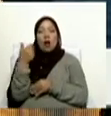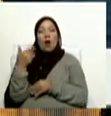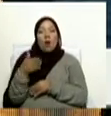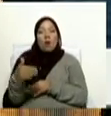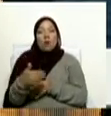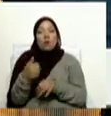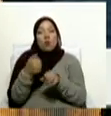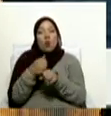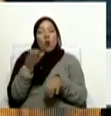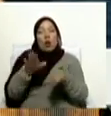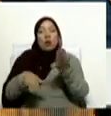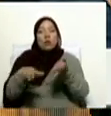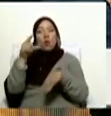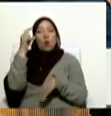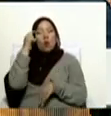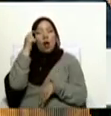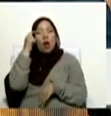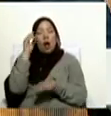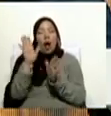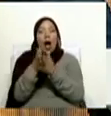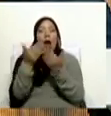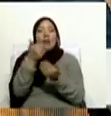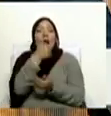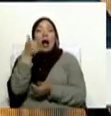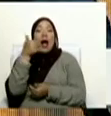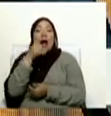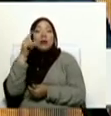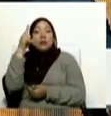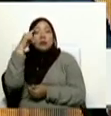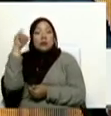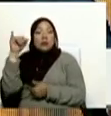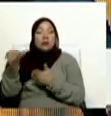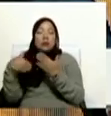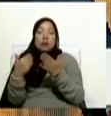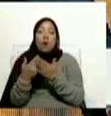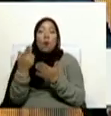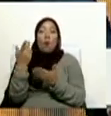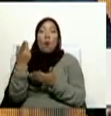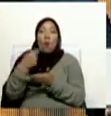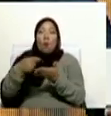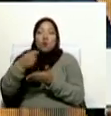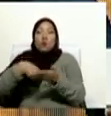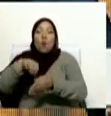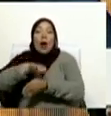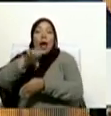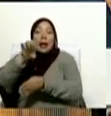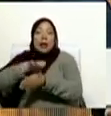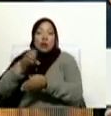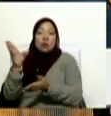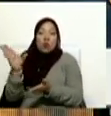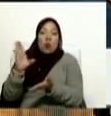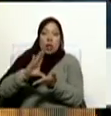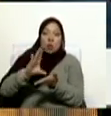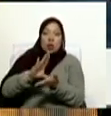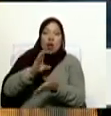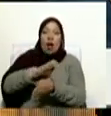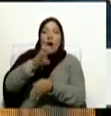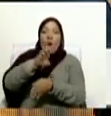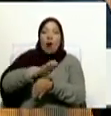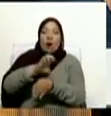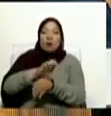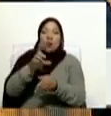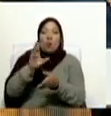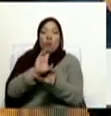1815 en la carta de Jamaica había visto que iba a ser bueno fundamental desde lo geoestratégico y lo